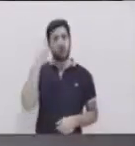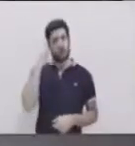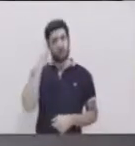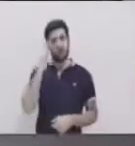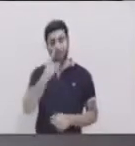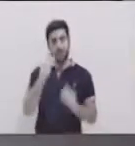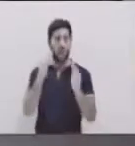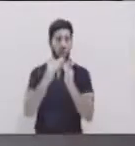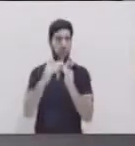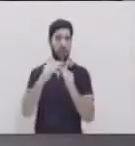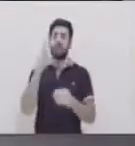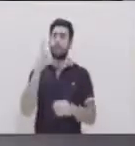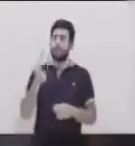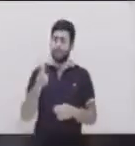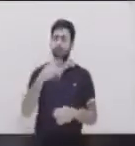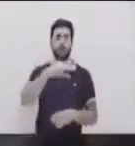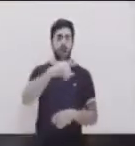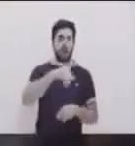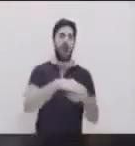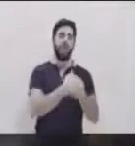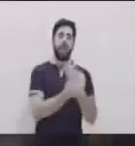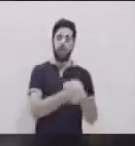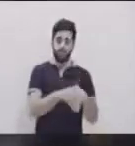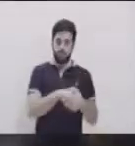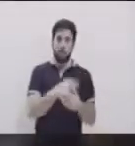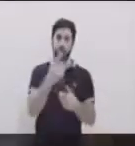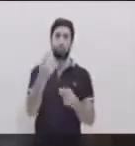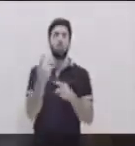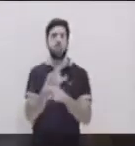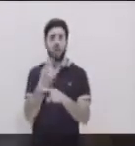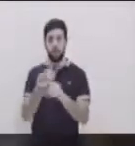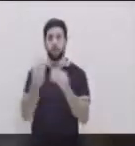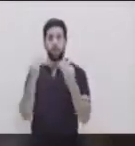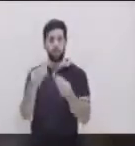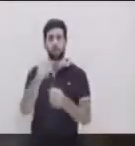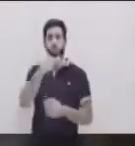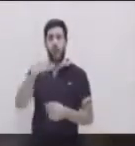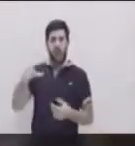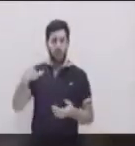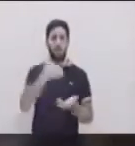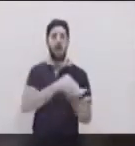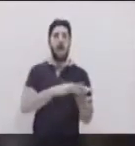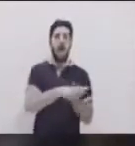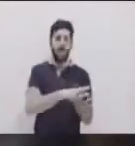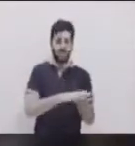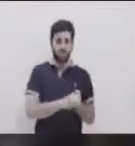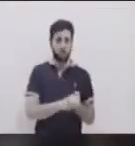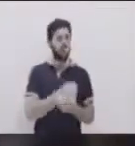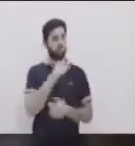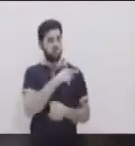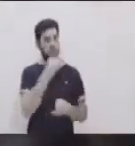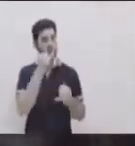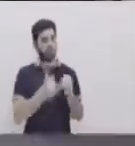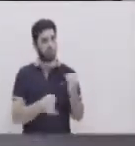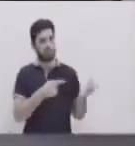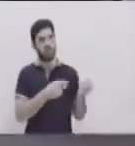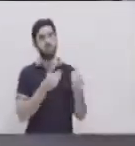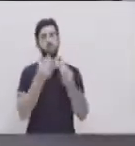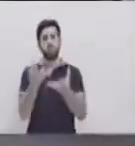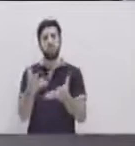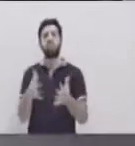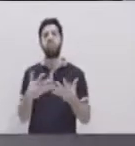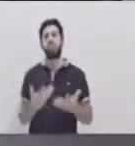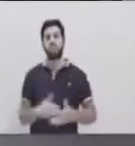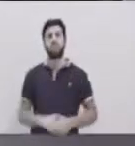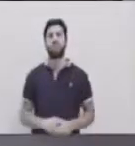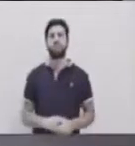Recuerden a todos en casa lavarse muy bien las manos, hacerlo constantemente y utilizar bastante agua y jabón. Ana Paula, ¿tienes alguna última